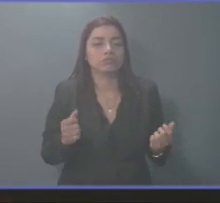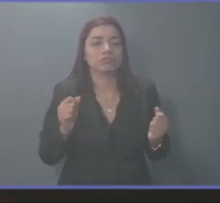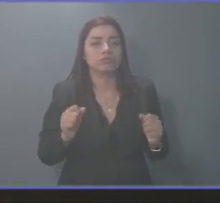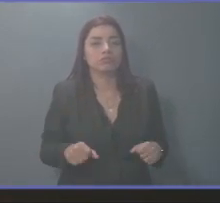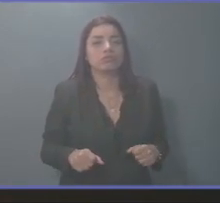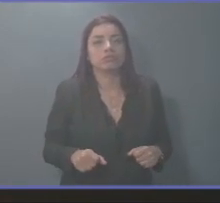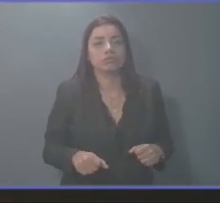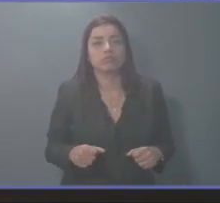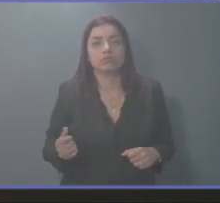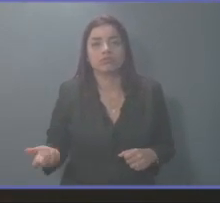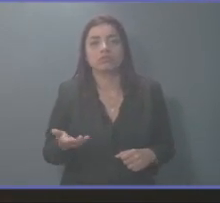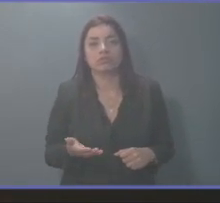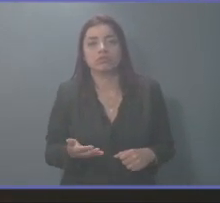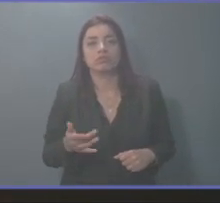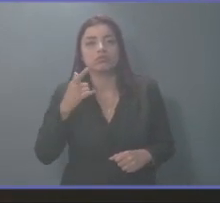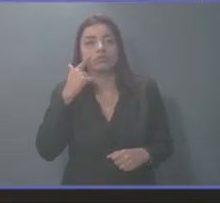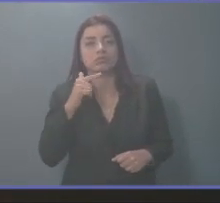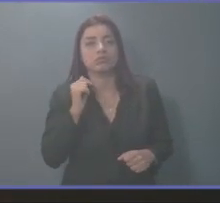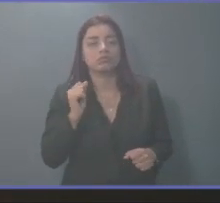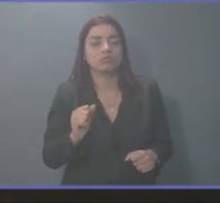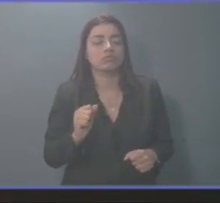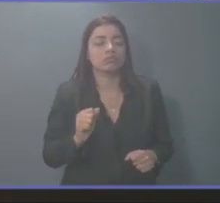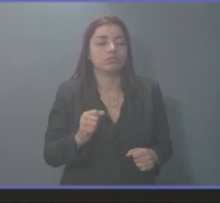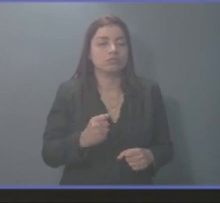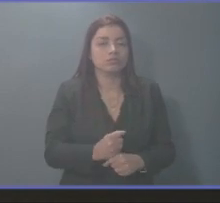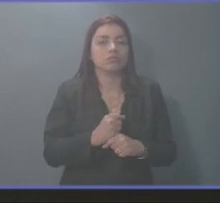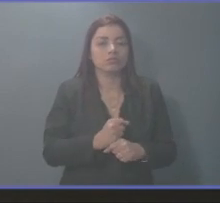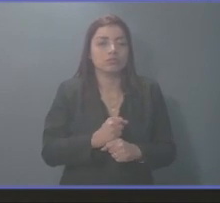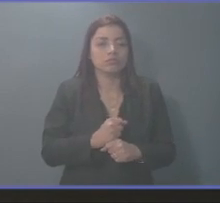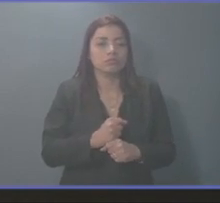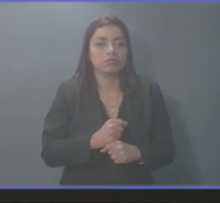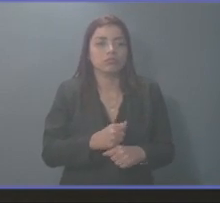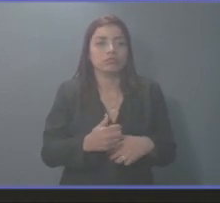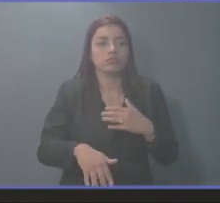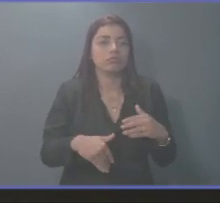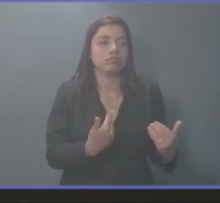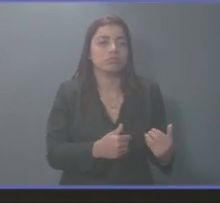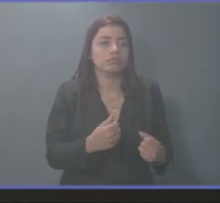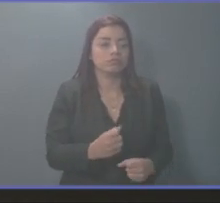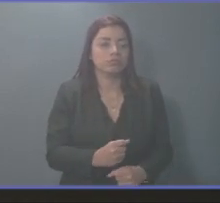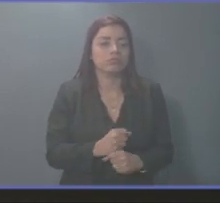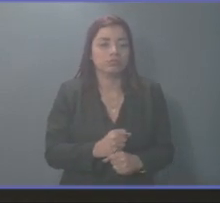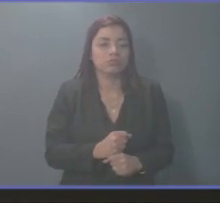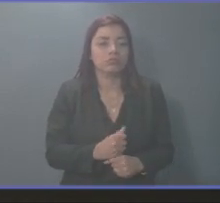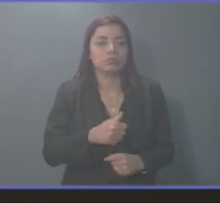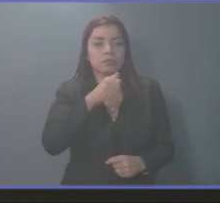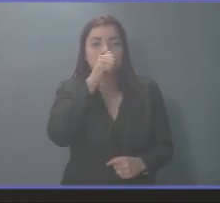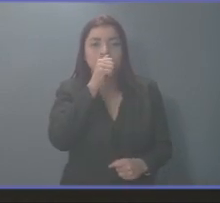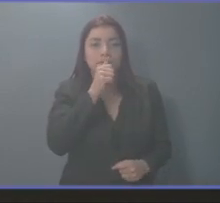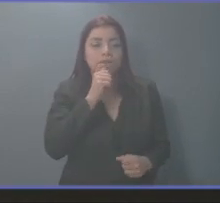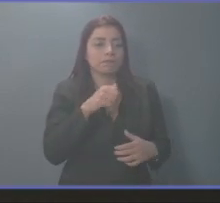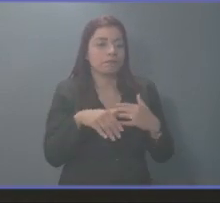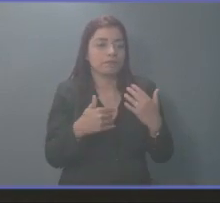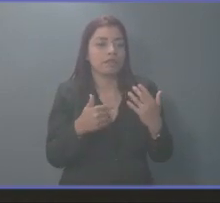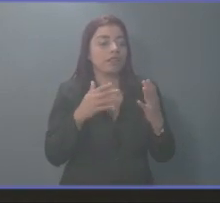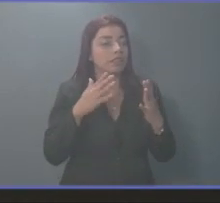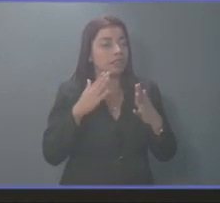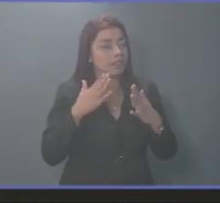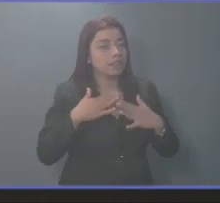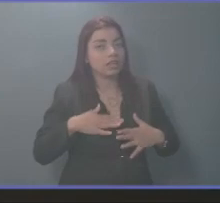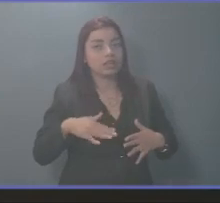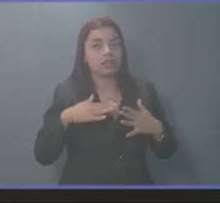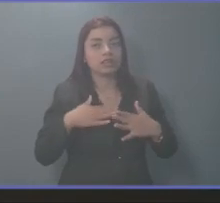ser cuerpos garantes de la seguridad, de la tranquilidad y